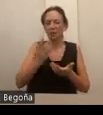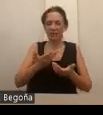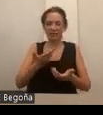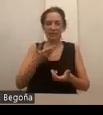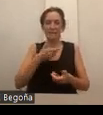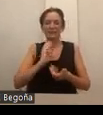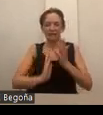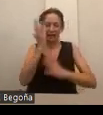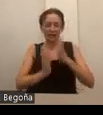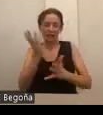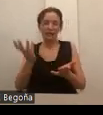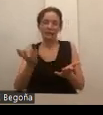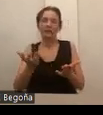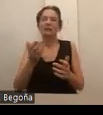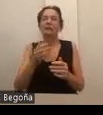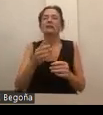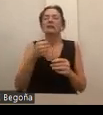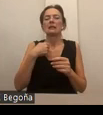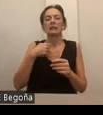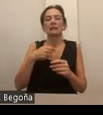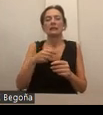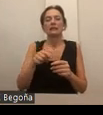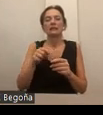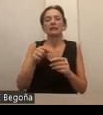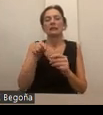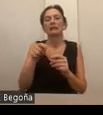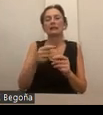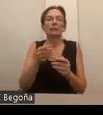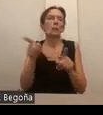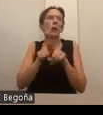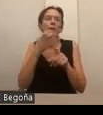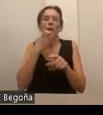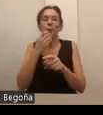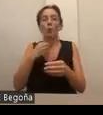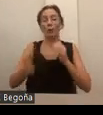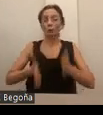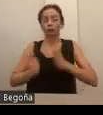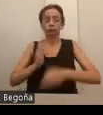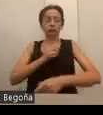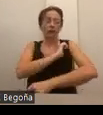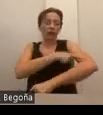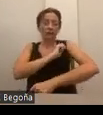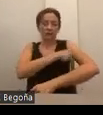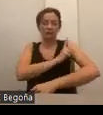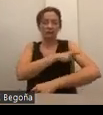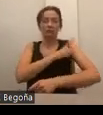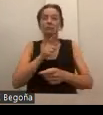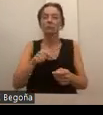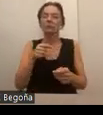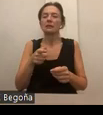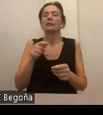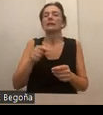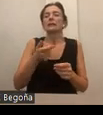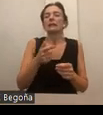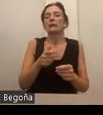mayoría de nosotros. El tejido adiposo marrón se asocia mucho al ejercicio físico, está más presente de base en